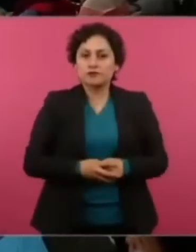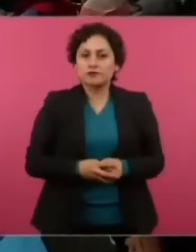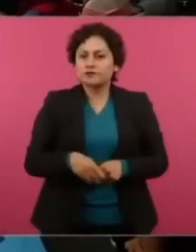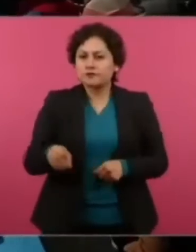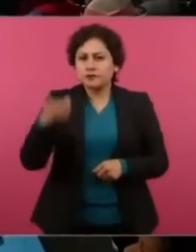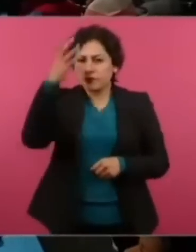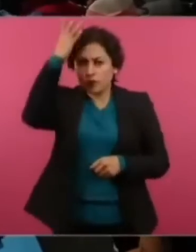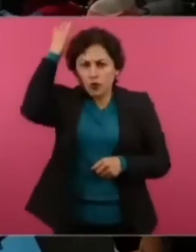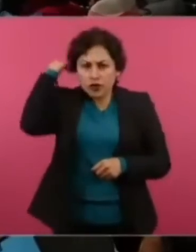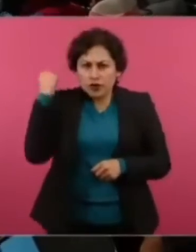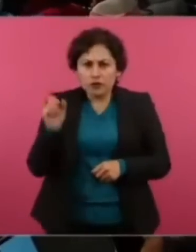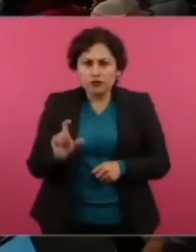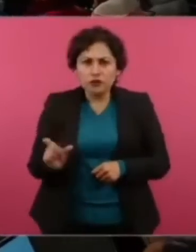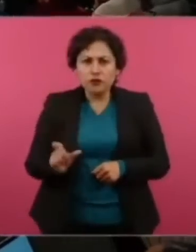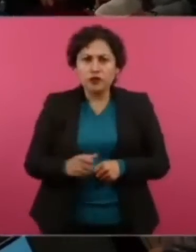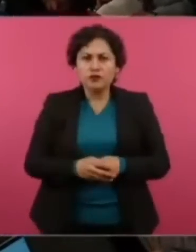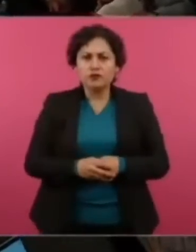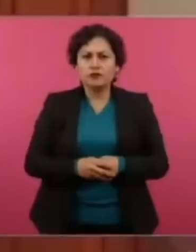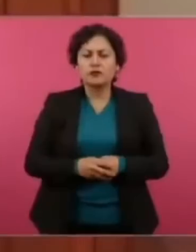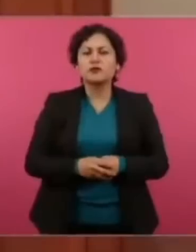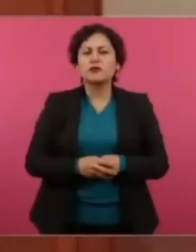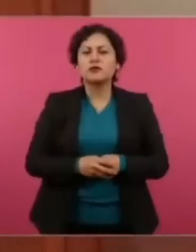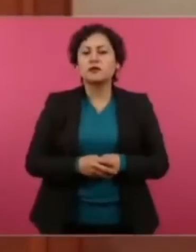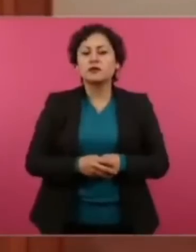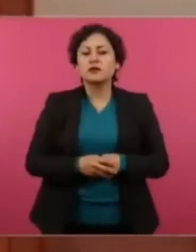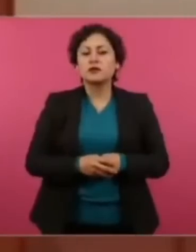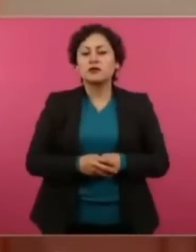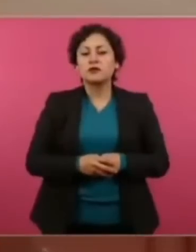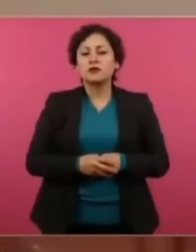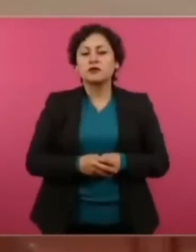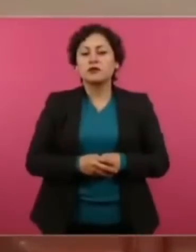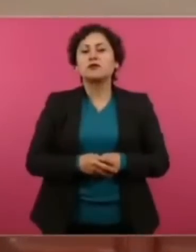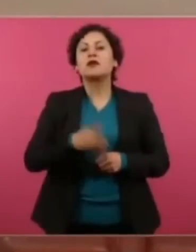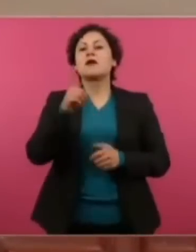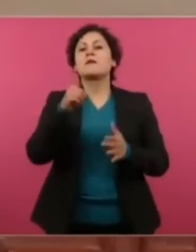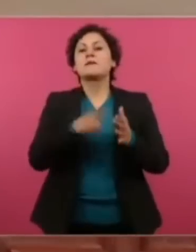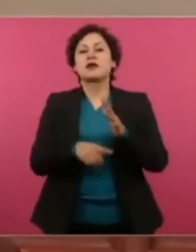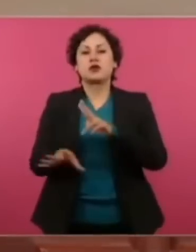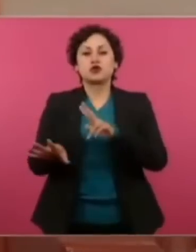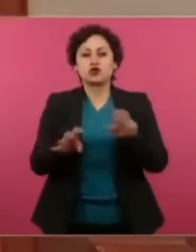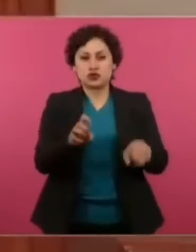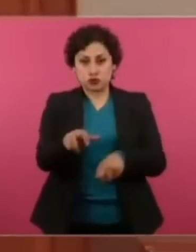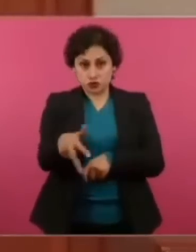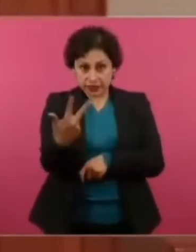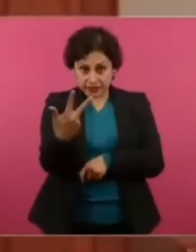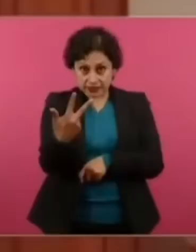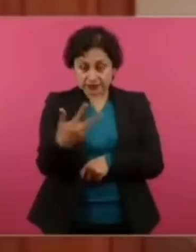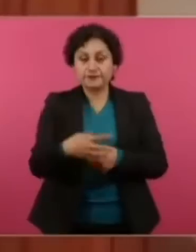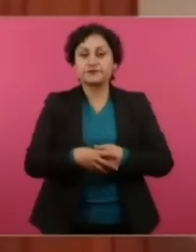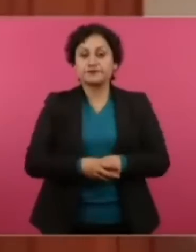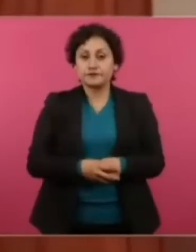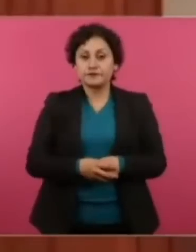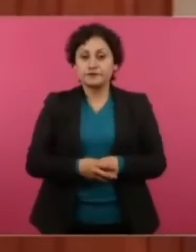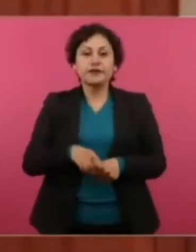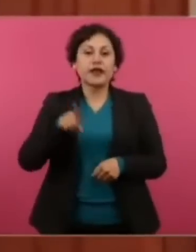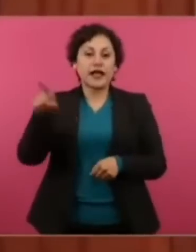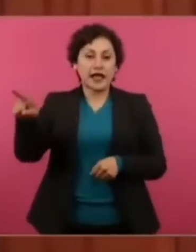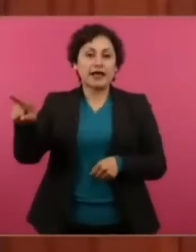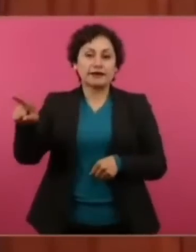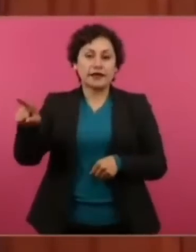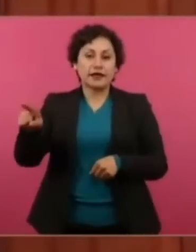En 1870. No, 14. 1813. 13. En